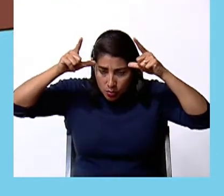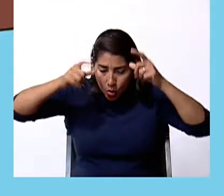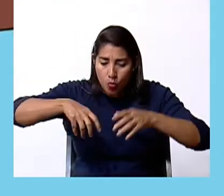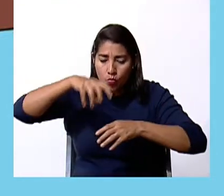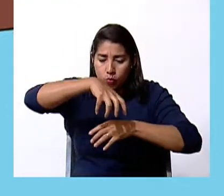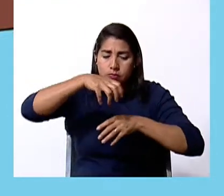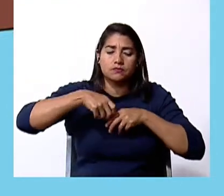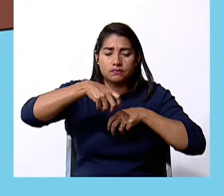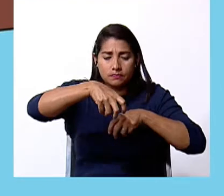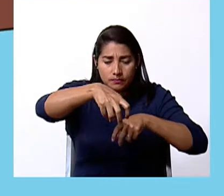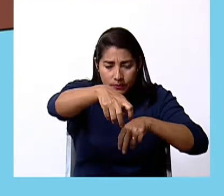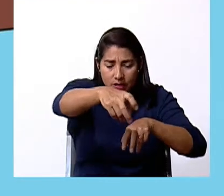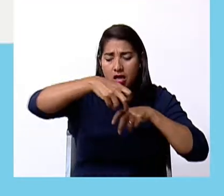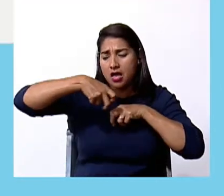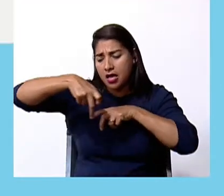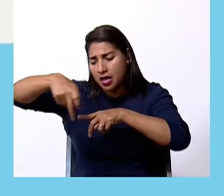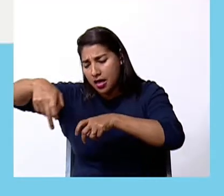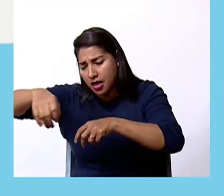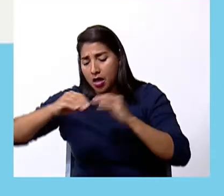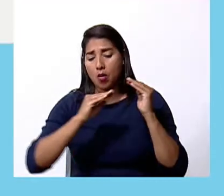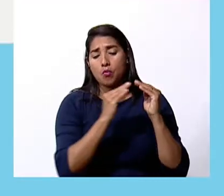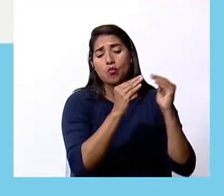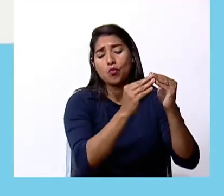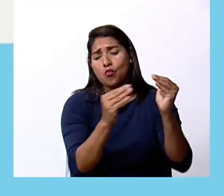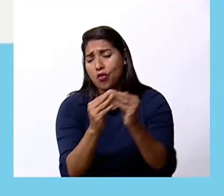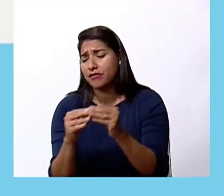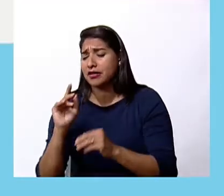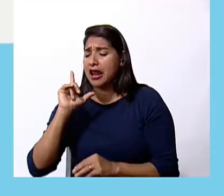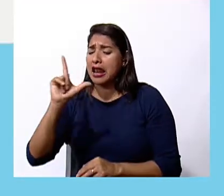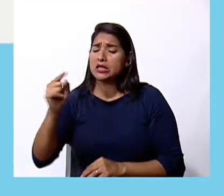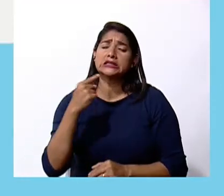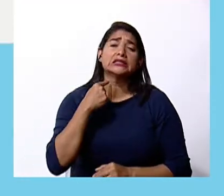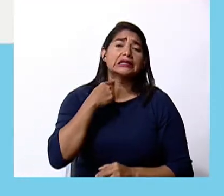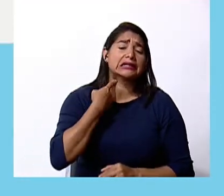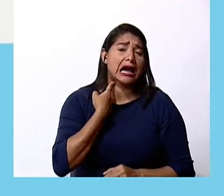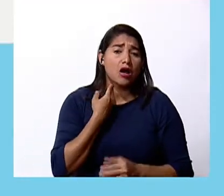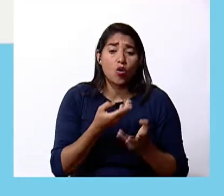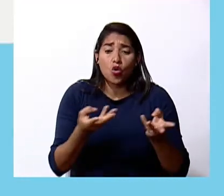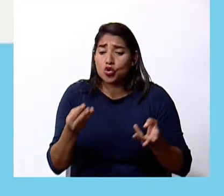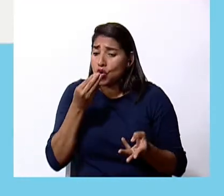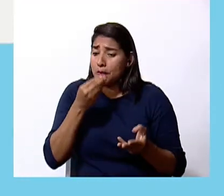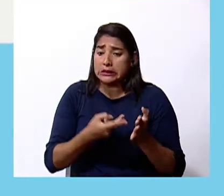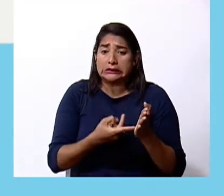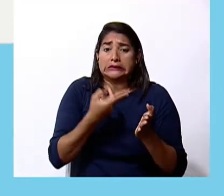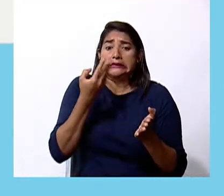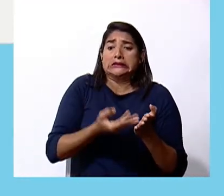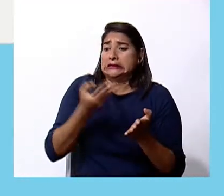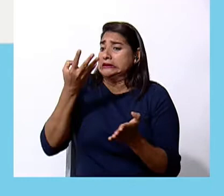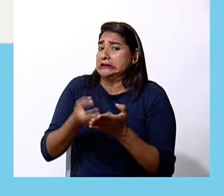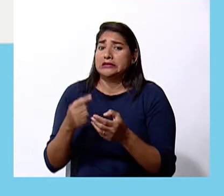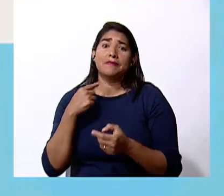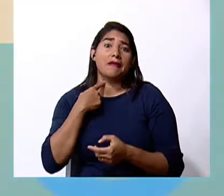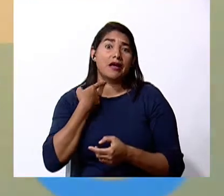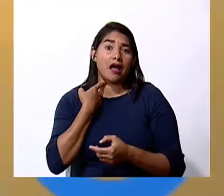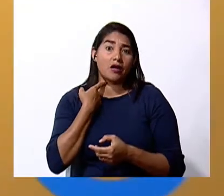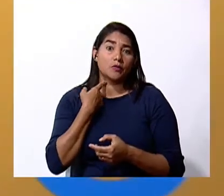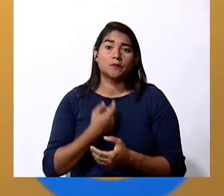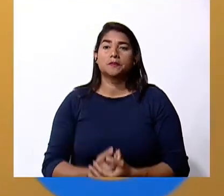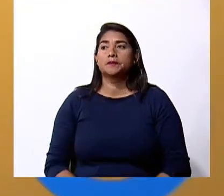pueblos. Este largo viaje era muy caro y hacía que los precios de los productos lleguen hasta las nubes.